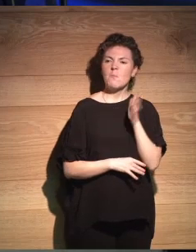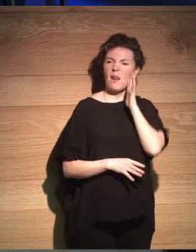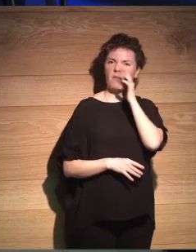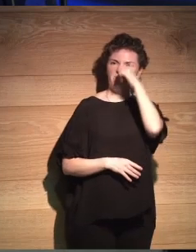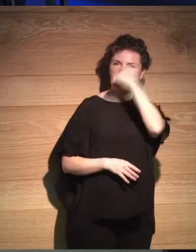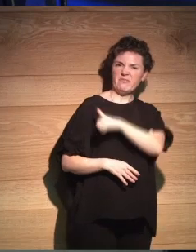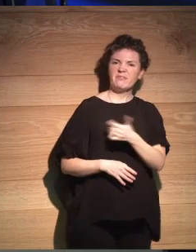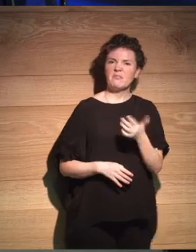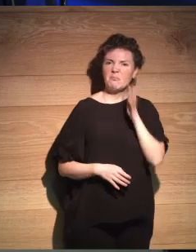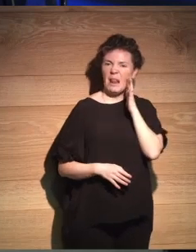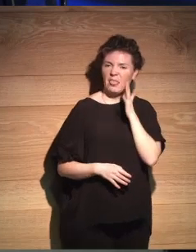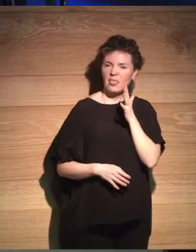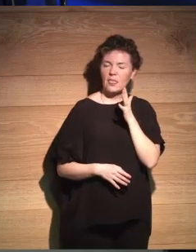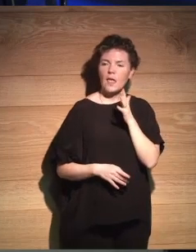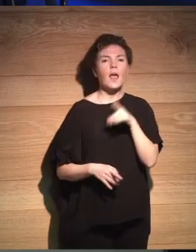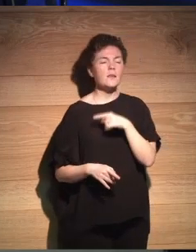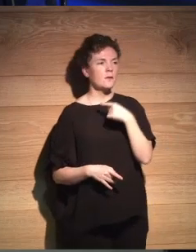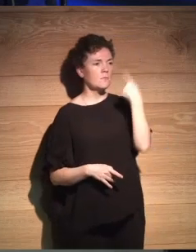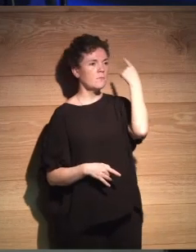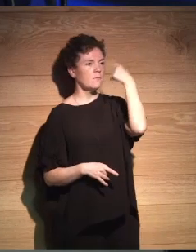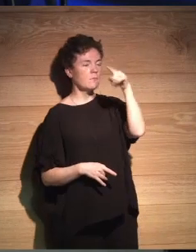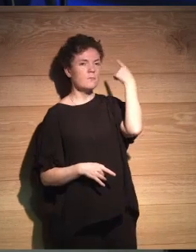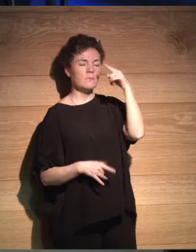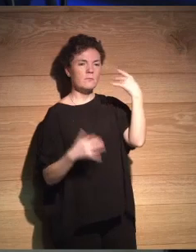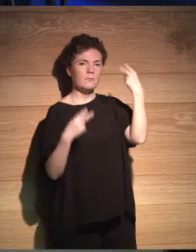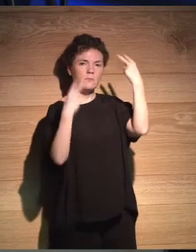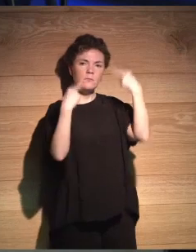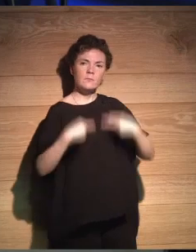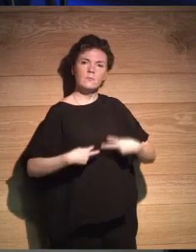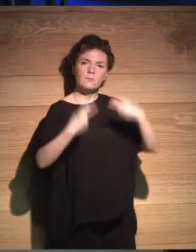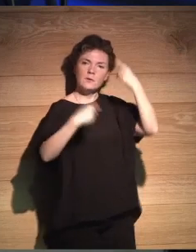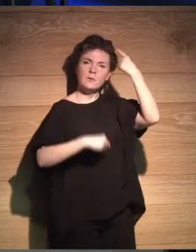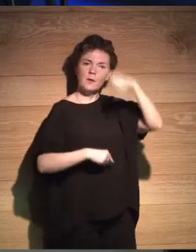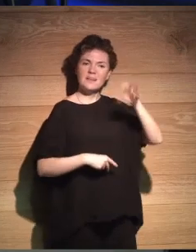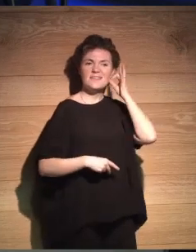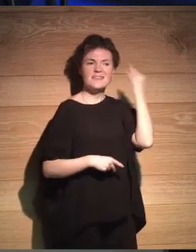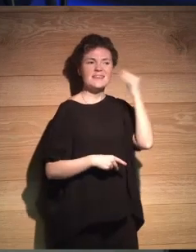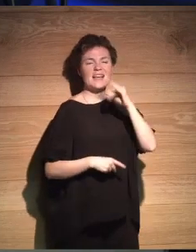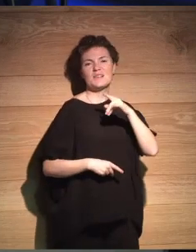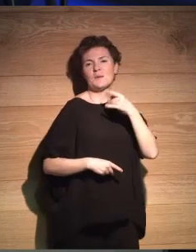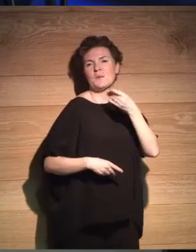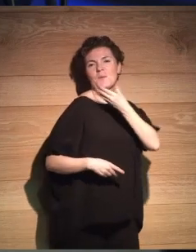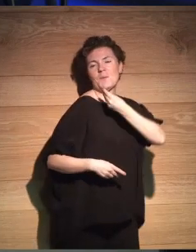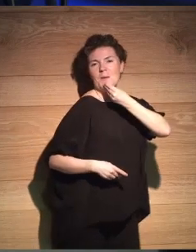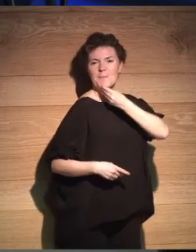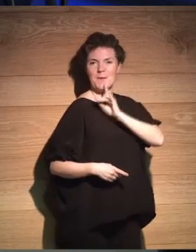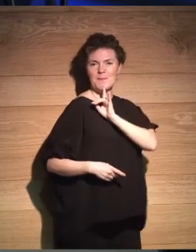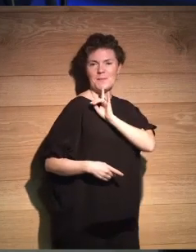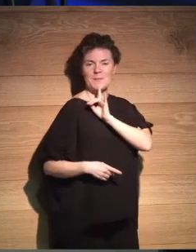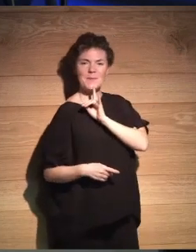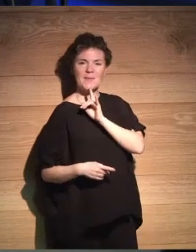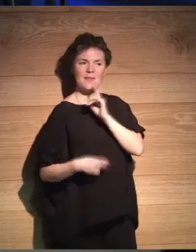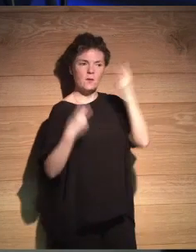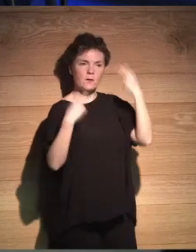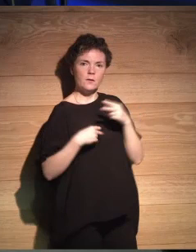machurrona, la ven como... O sea, y ella es muy consciente de cómo está siendo mirada por esas chicas tan monas, tan guapas y tan